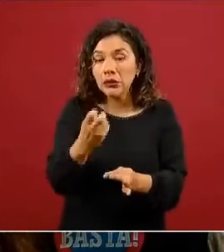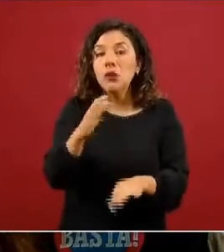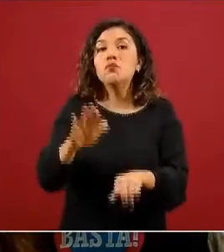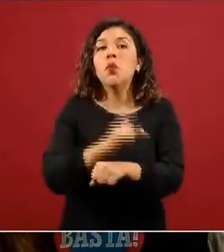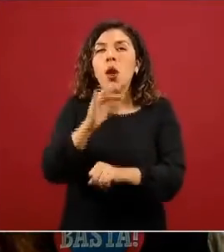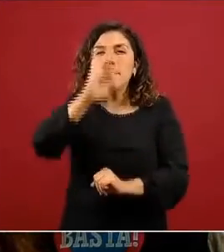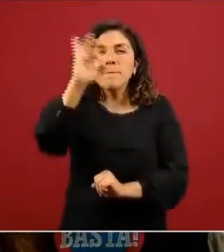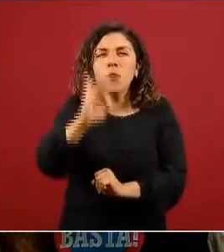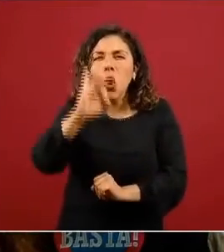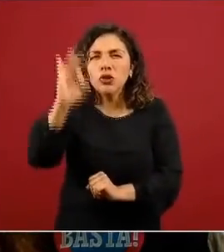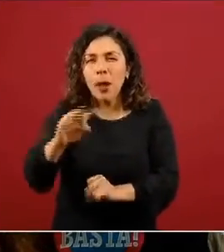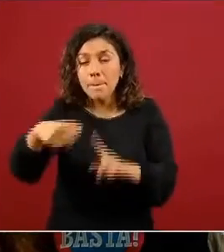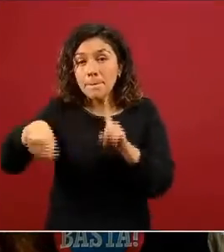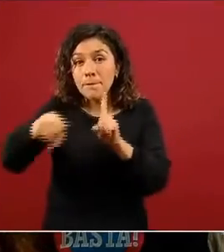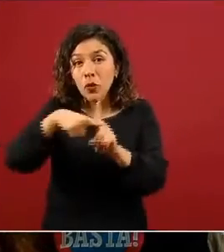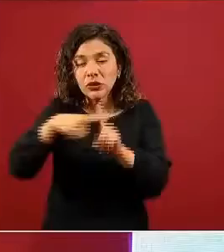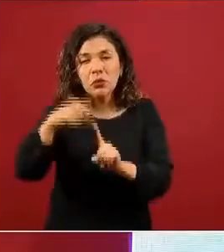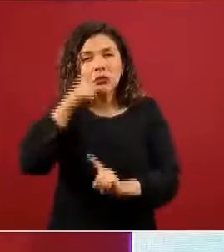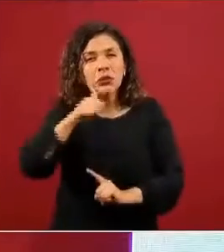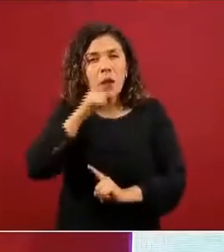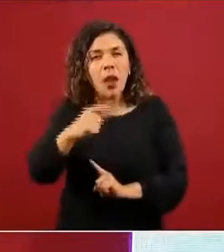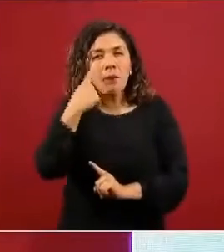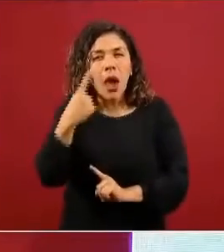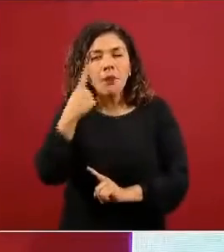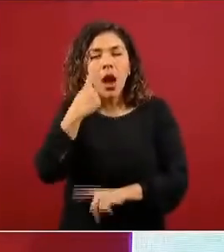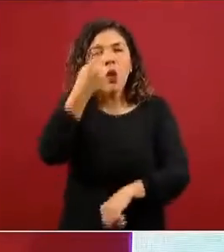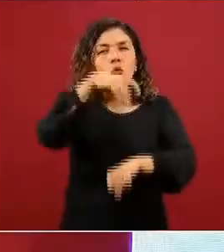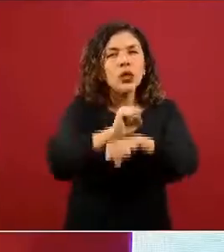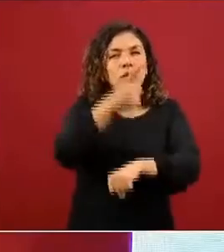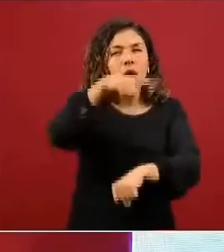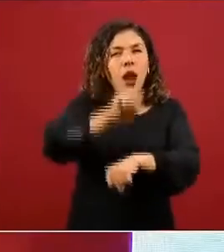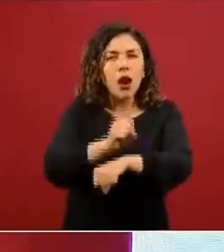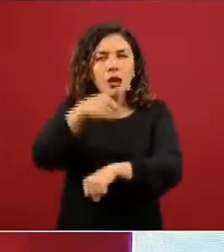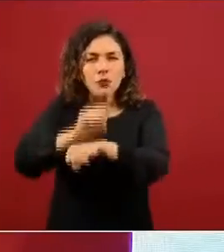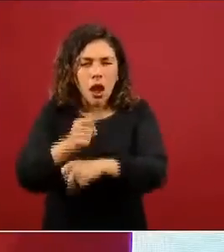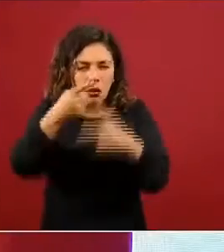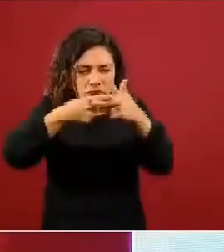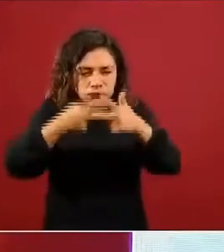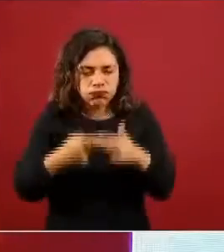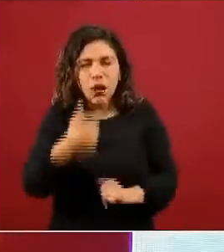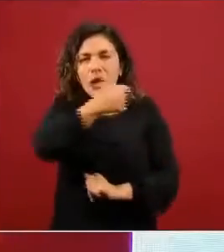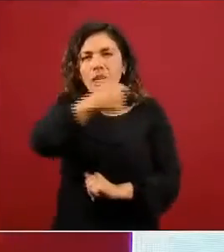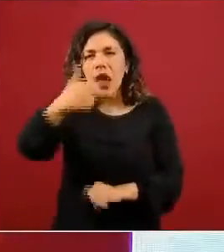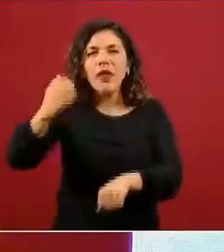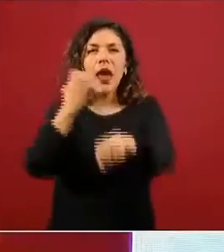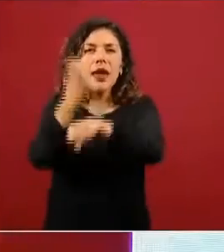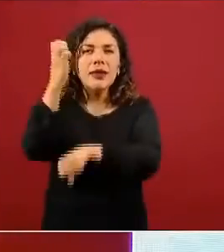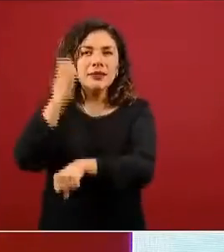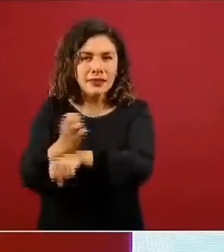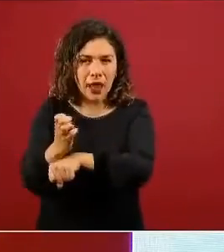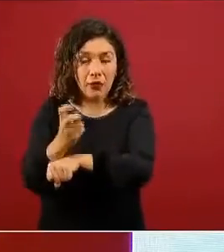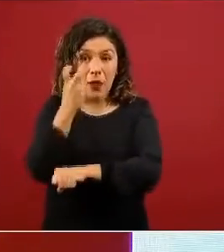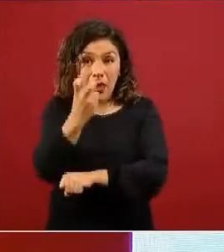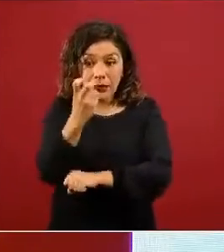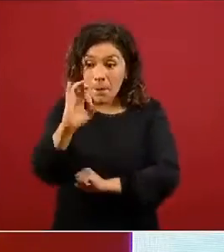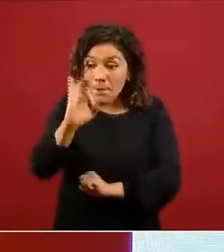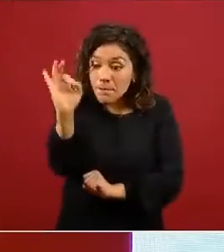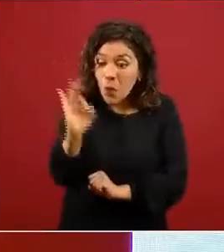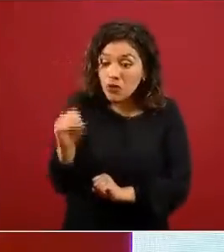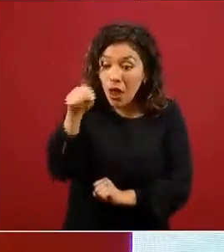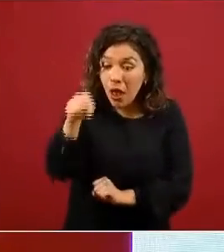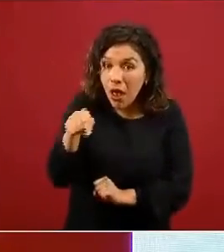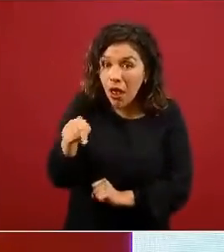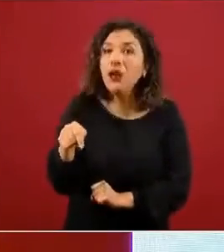el porcentaje de positivos se mide cada semana para cada uno de los estados. Y ese porcentaje